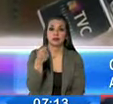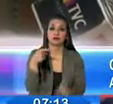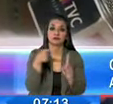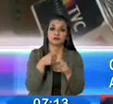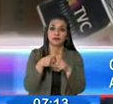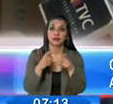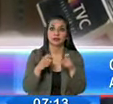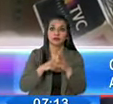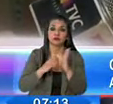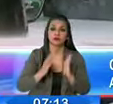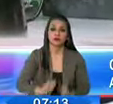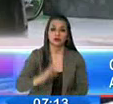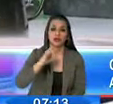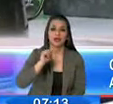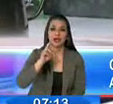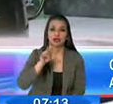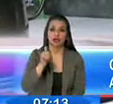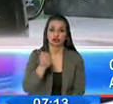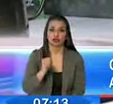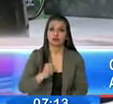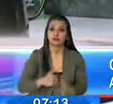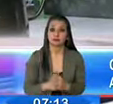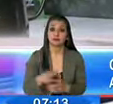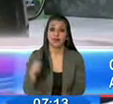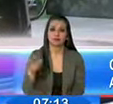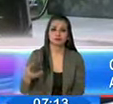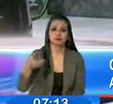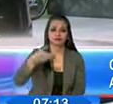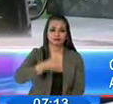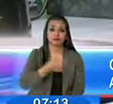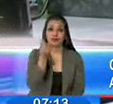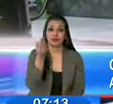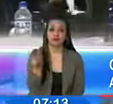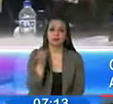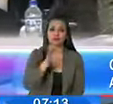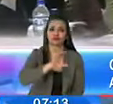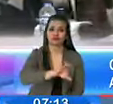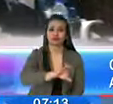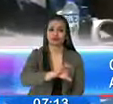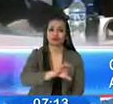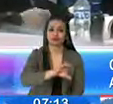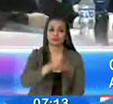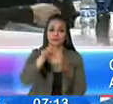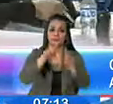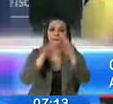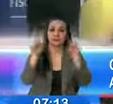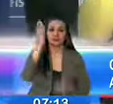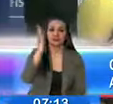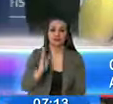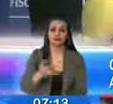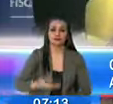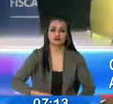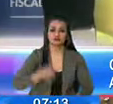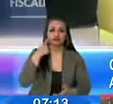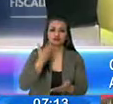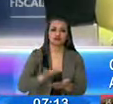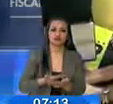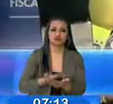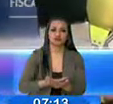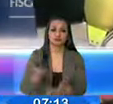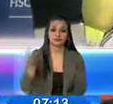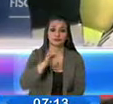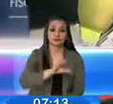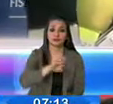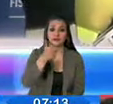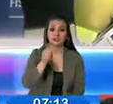excontralor Carlos Pollitt, consta que habría recibido recursos económicos de Odebrecht. La entrega de 10.1 millones de